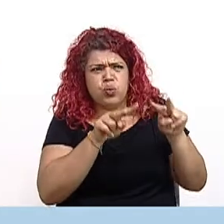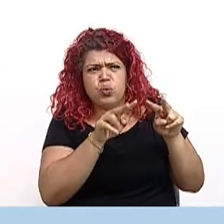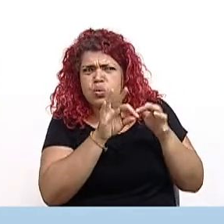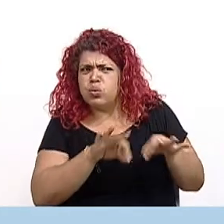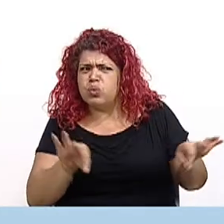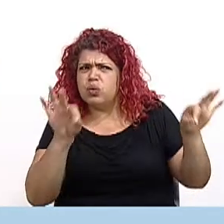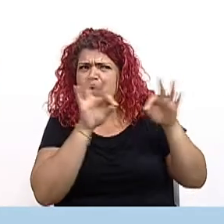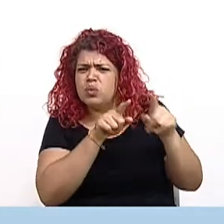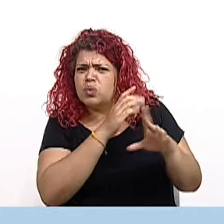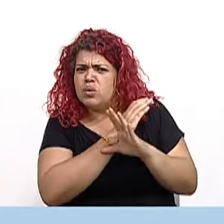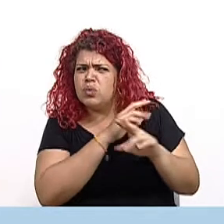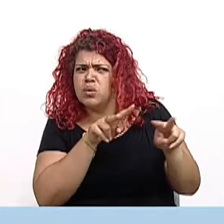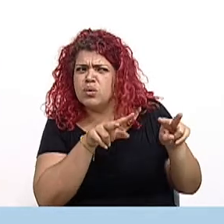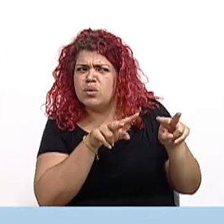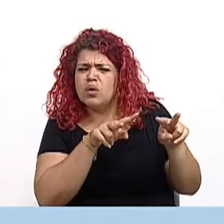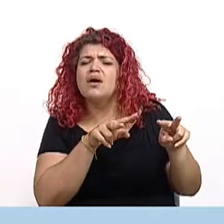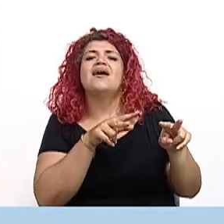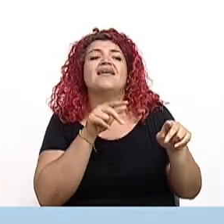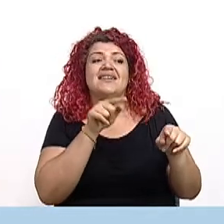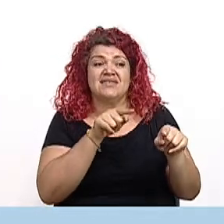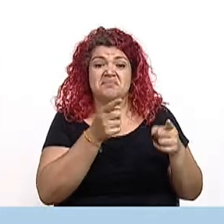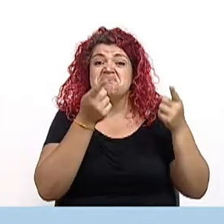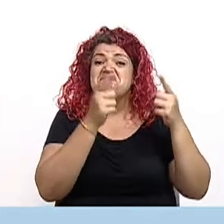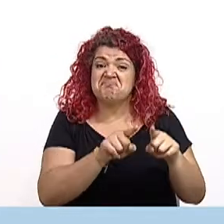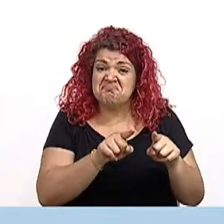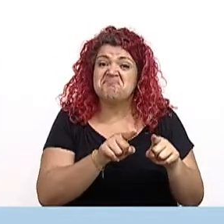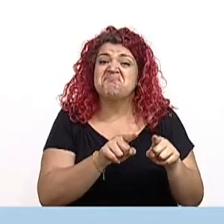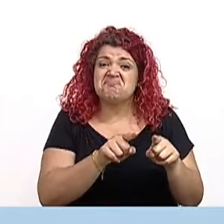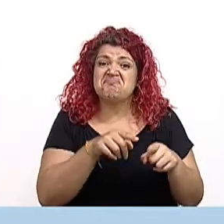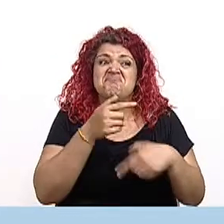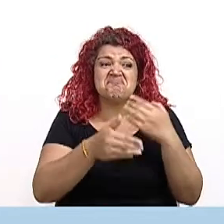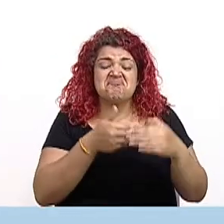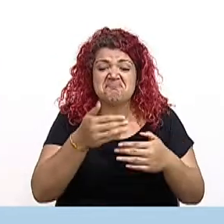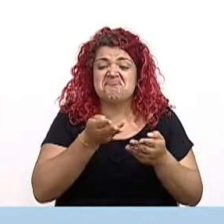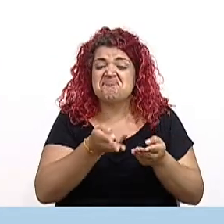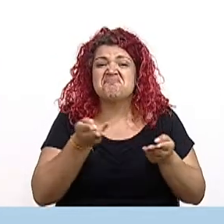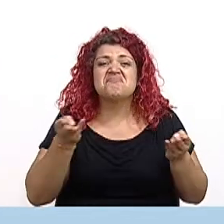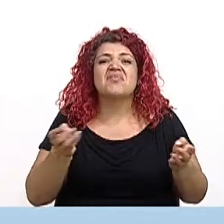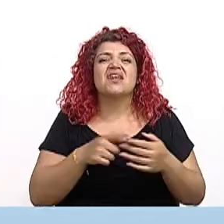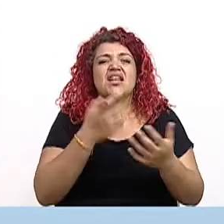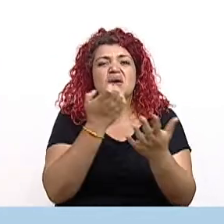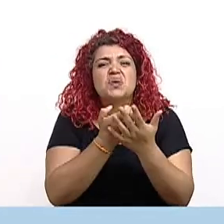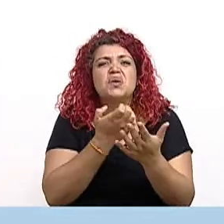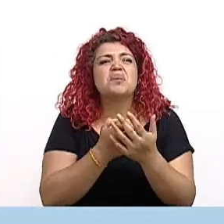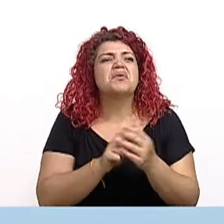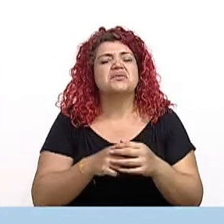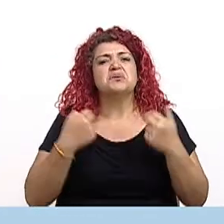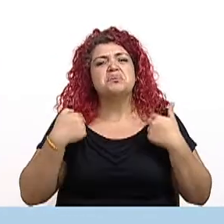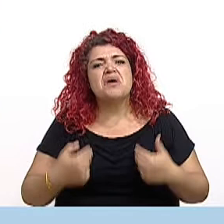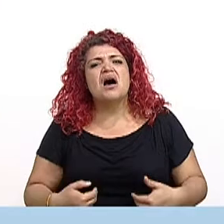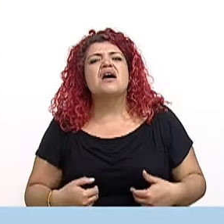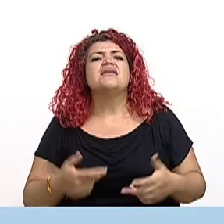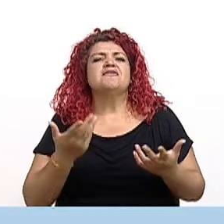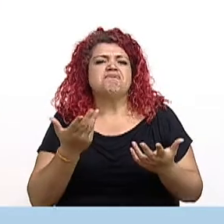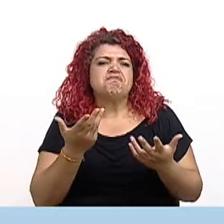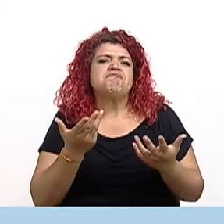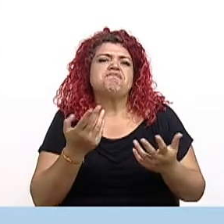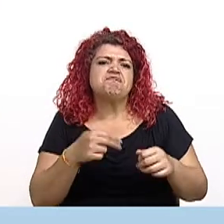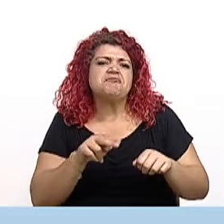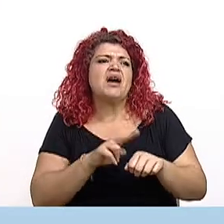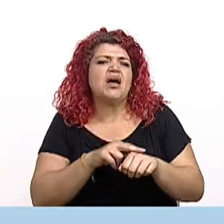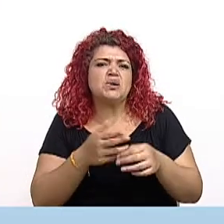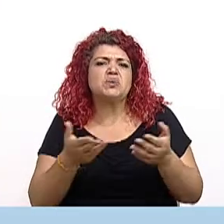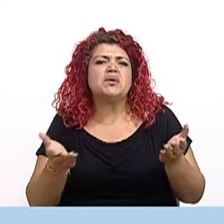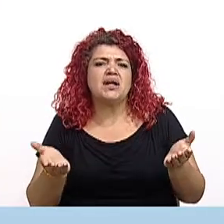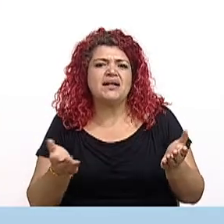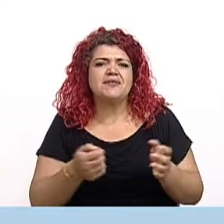primordial. Esto entonces va a provocar consecuencias materiales, económicas, humanas y naturales. Veamos